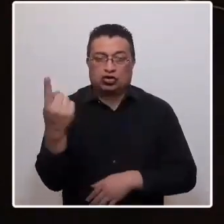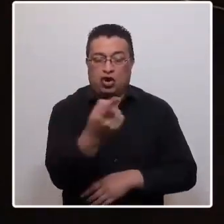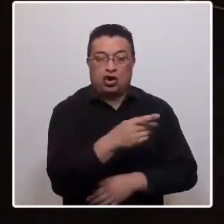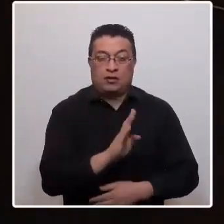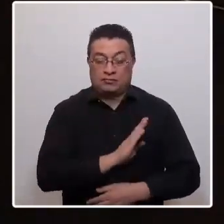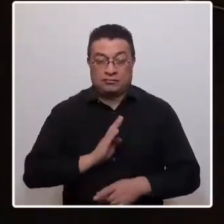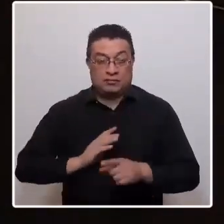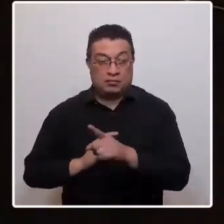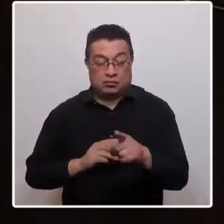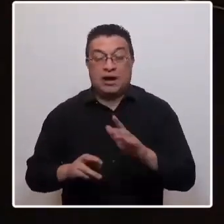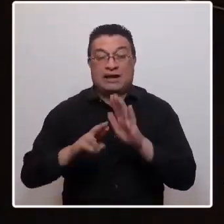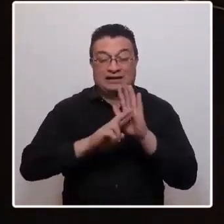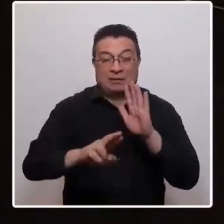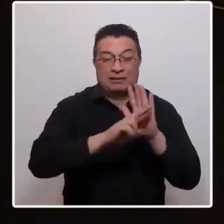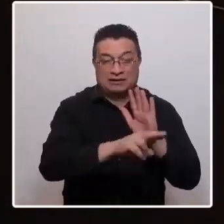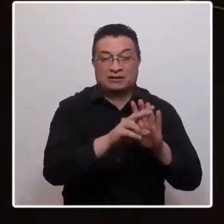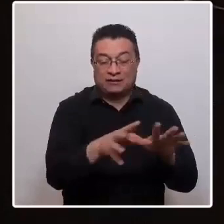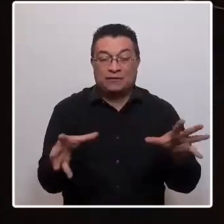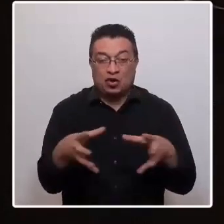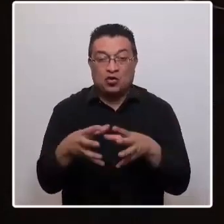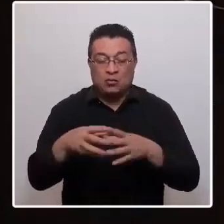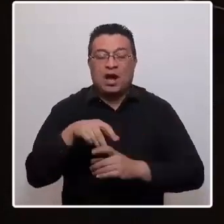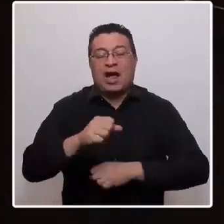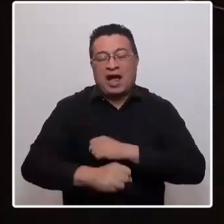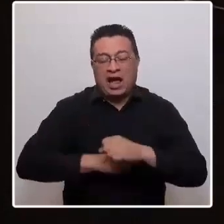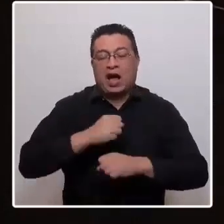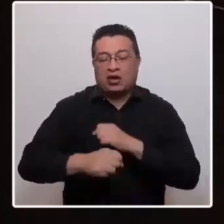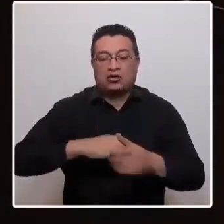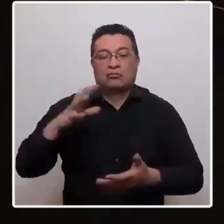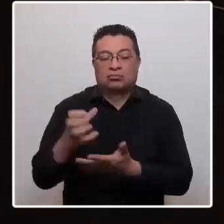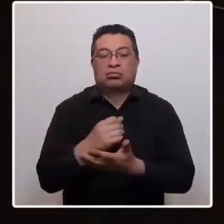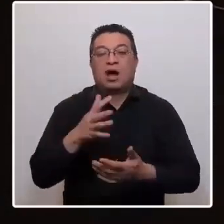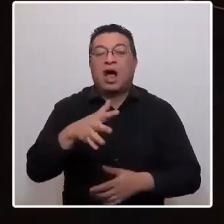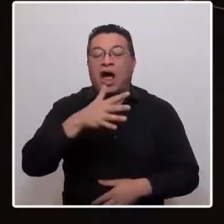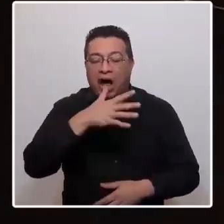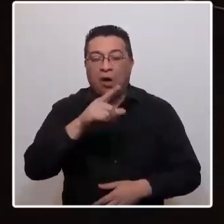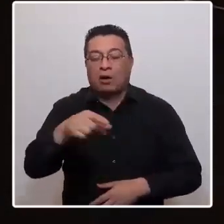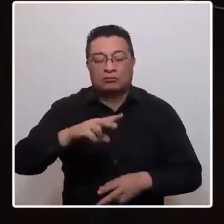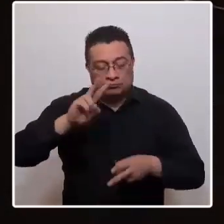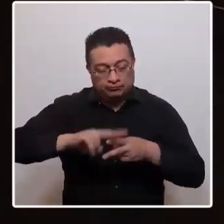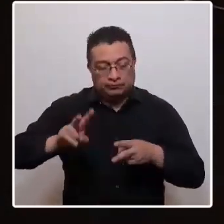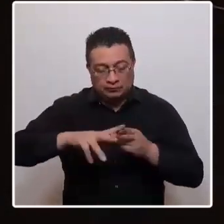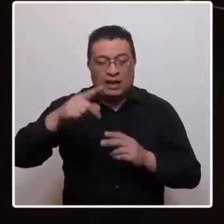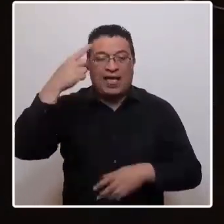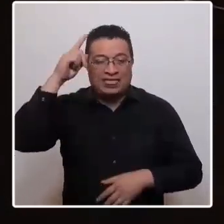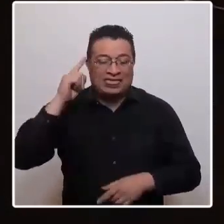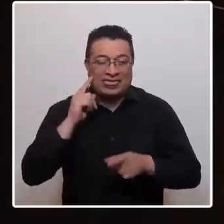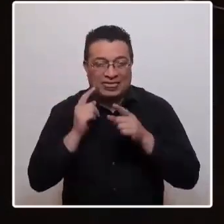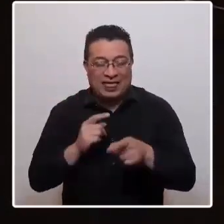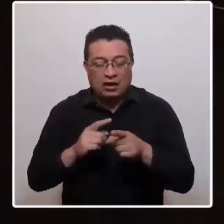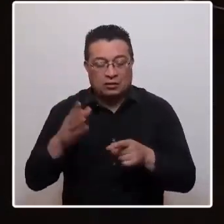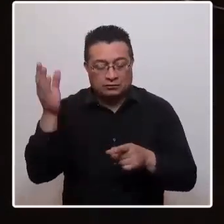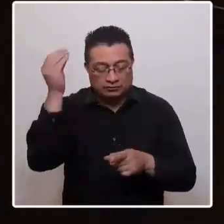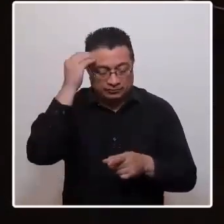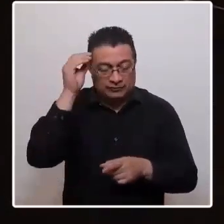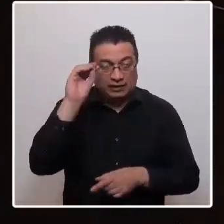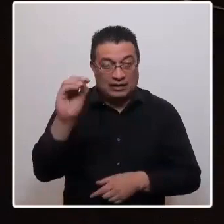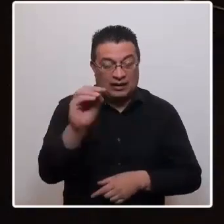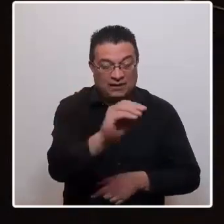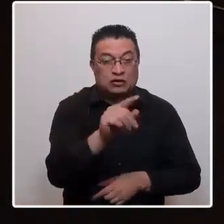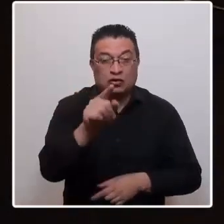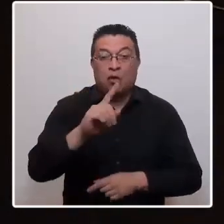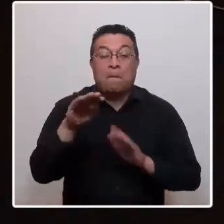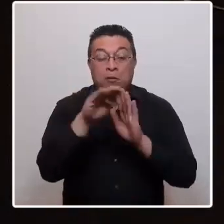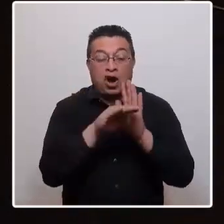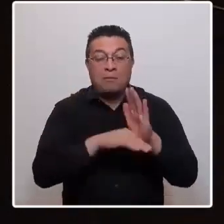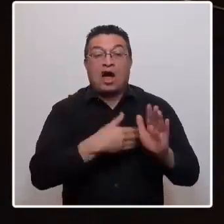que representan a aquellos sectores que durante años han lucrado por el agua a que reparen el daño que se ha realizado y recordarle al oficialismo que ningún programa de